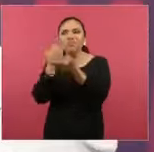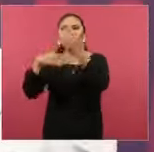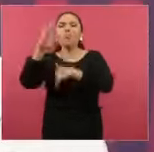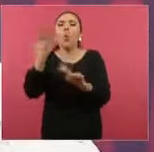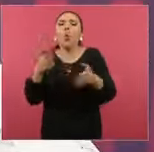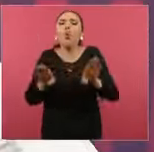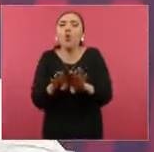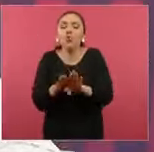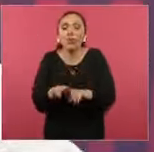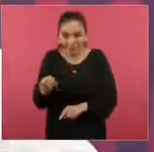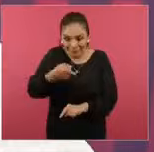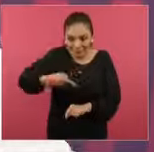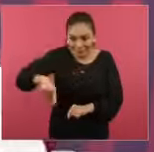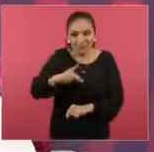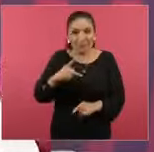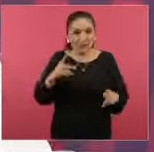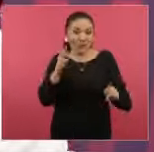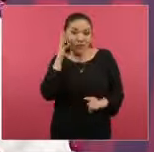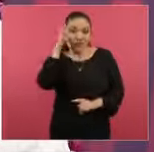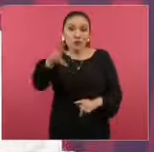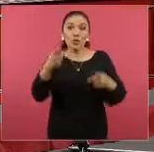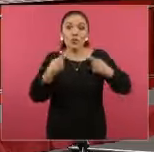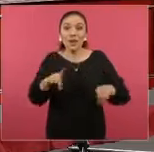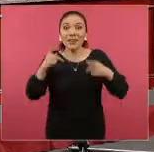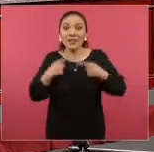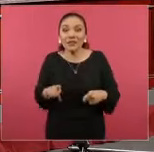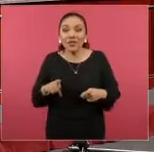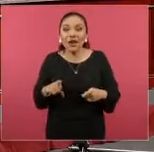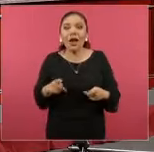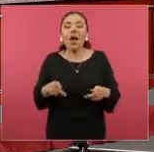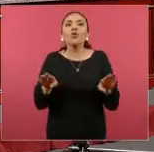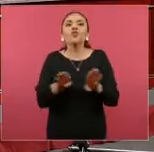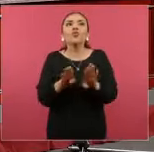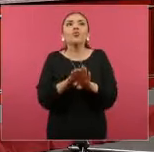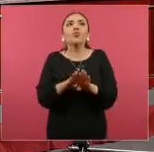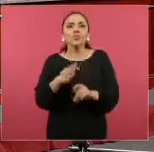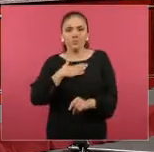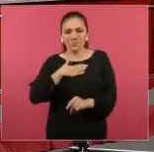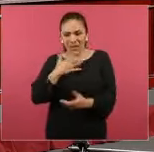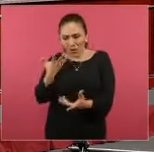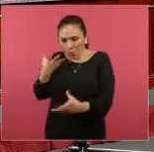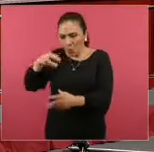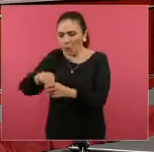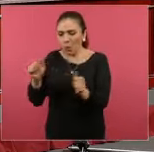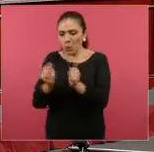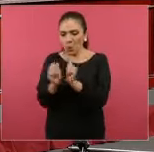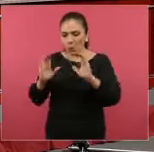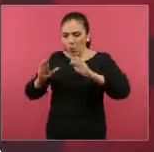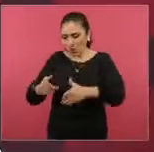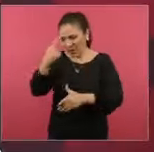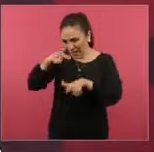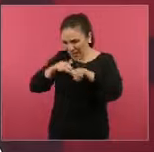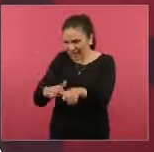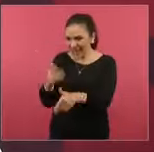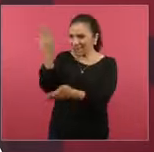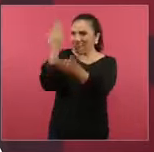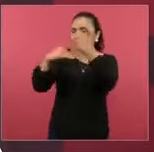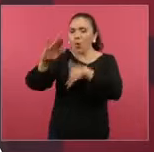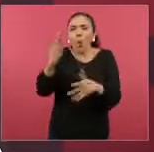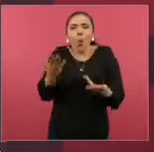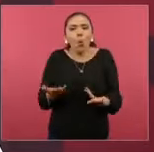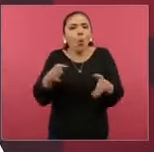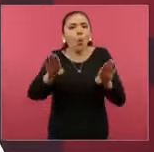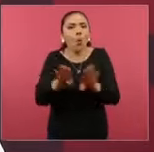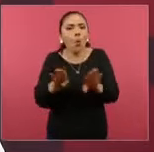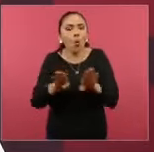ser ciudadanos, ¿sí? Pero en la lógica de cómo participo en mi comunidad para seguir adelante y cómo